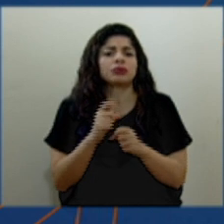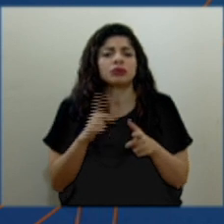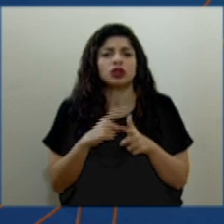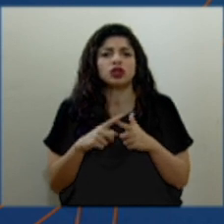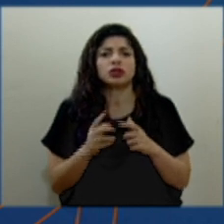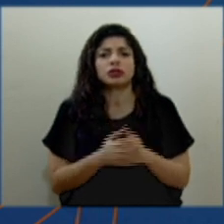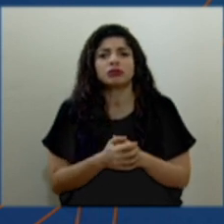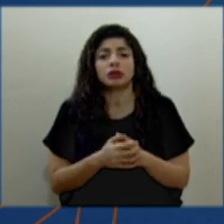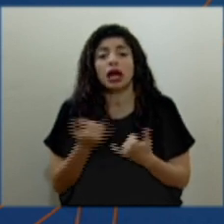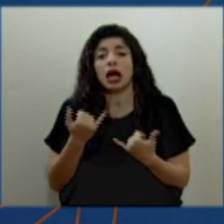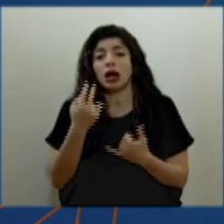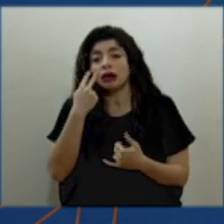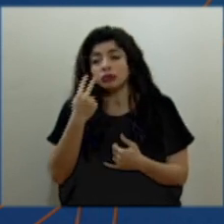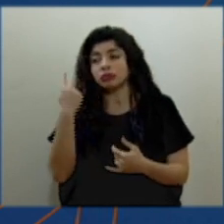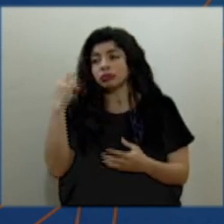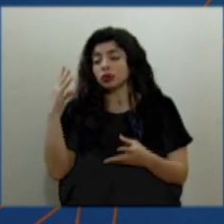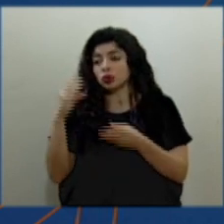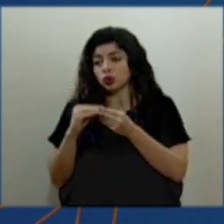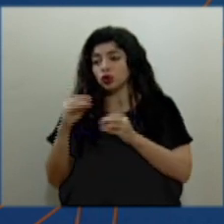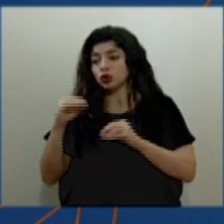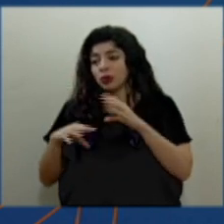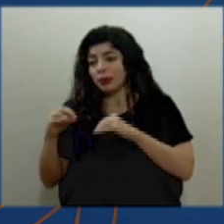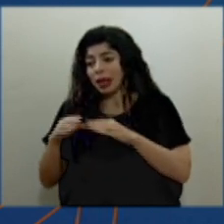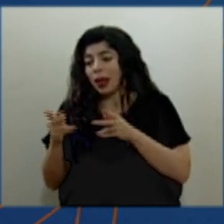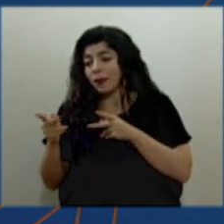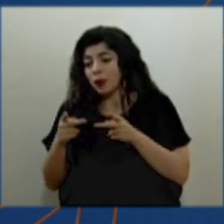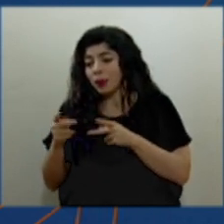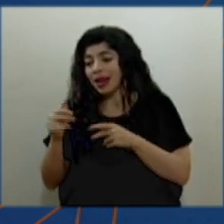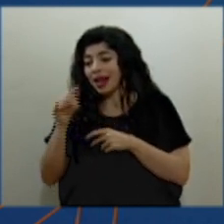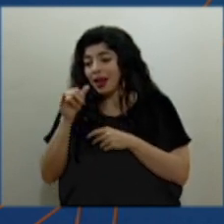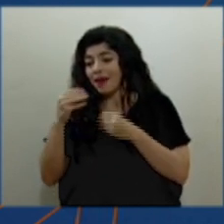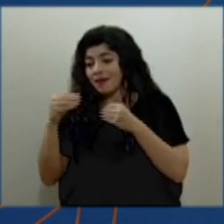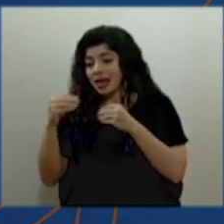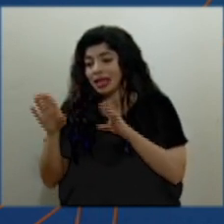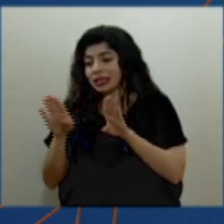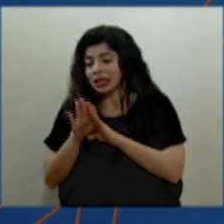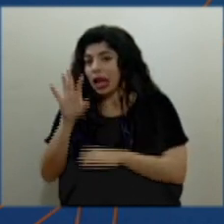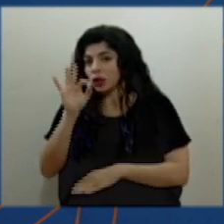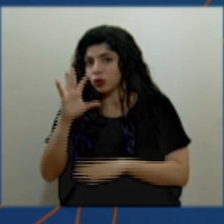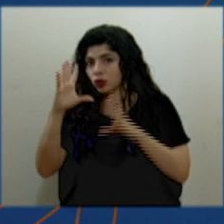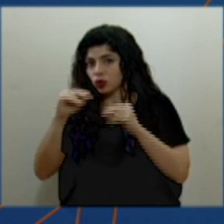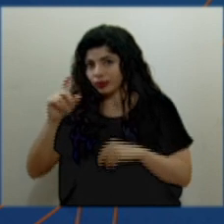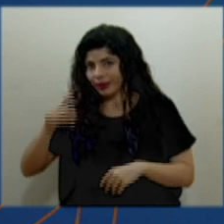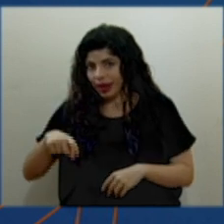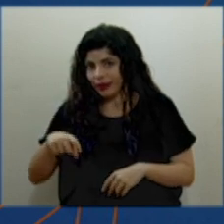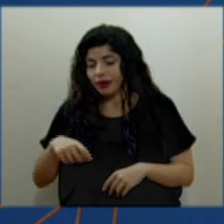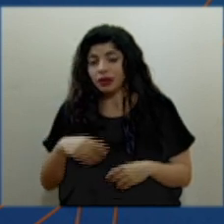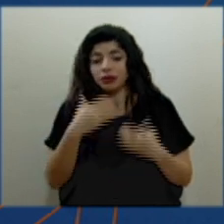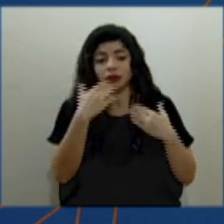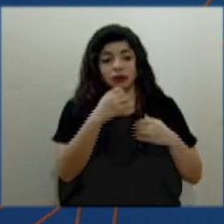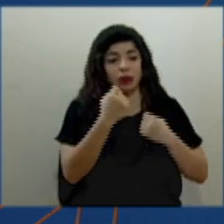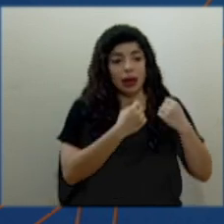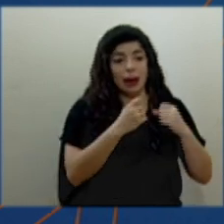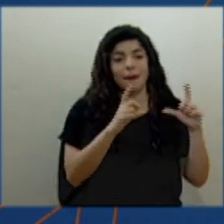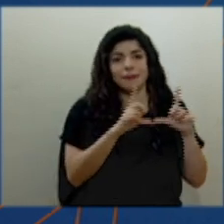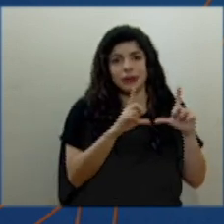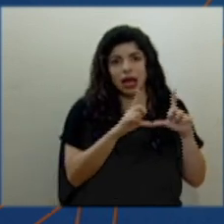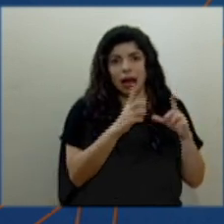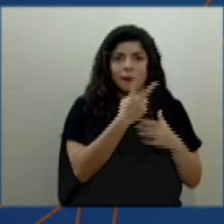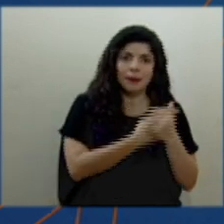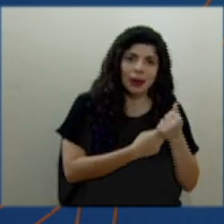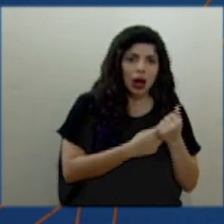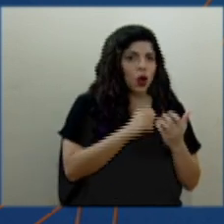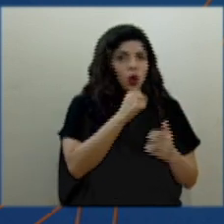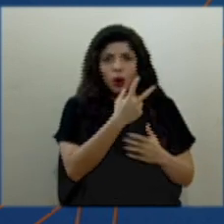Entonces, recapitulando, supermercados, mini super, pulperías, licoreras deberán cerrar a las 9 de la noche. Restricción vehicular por placas